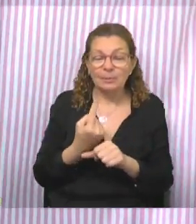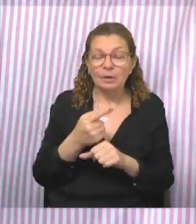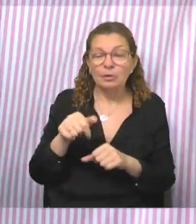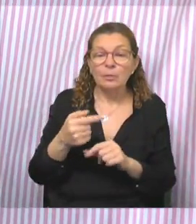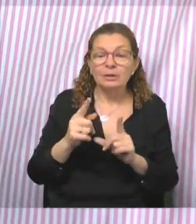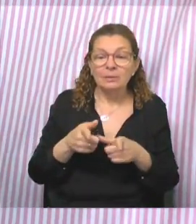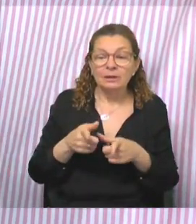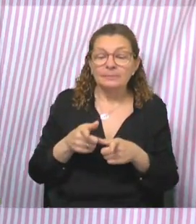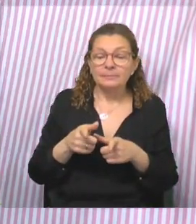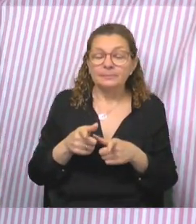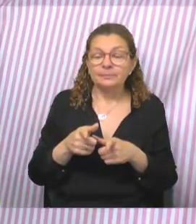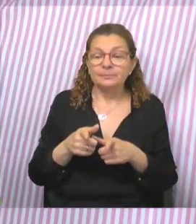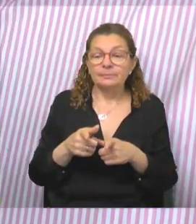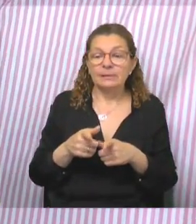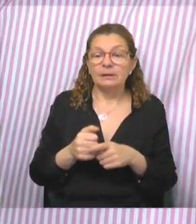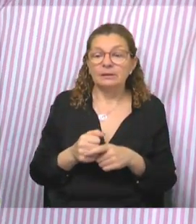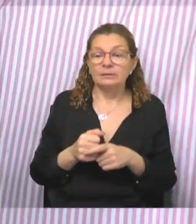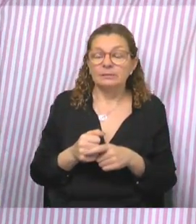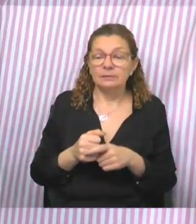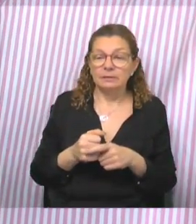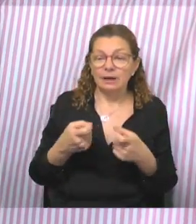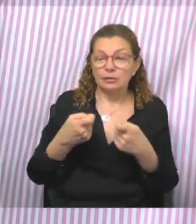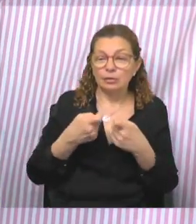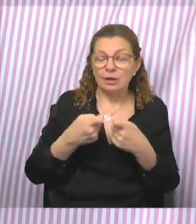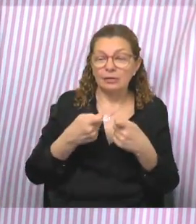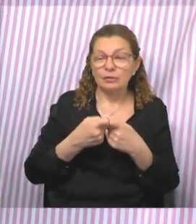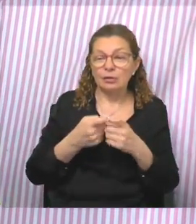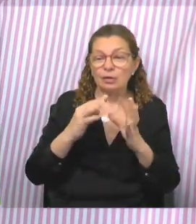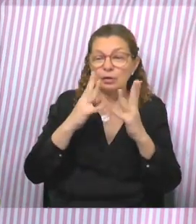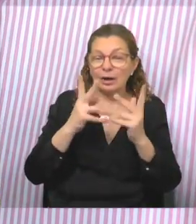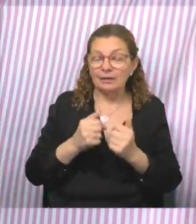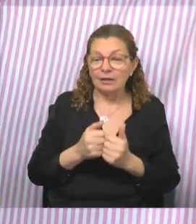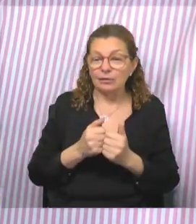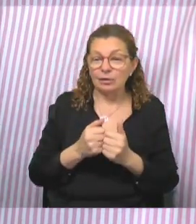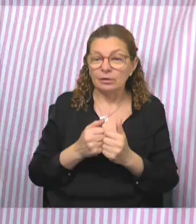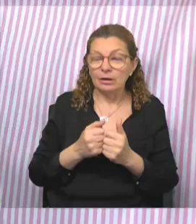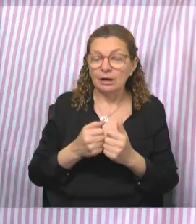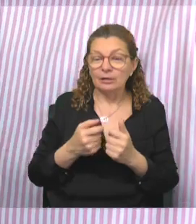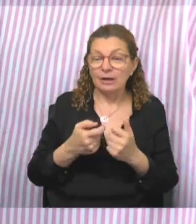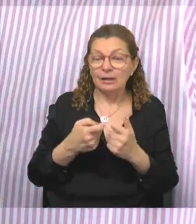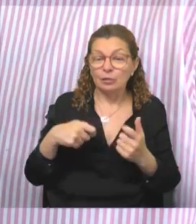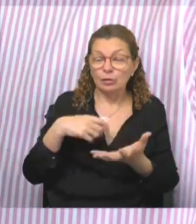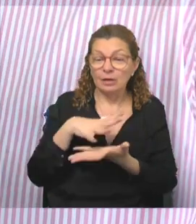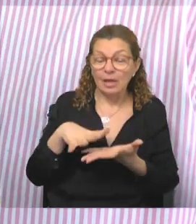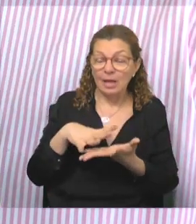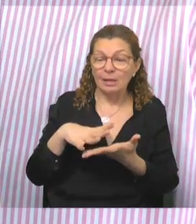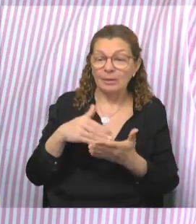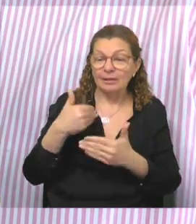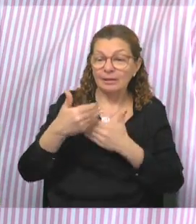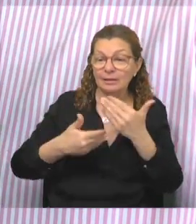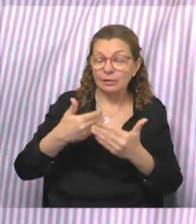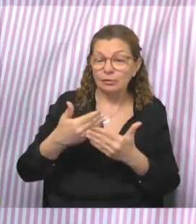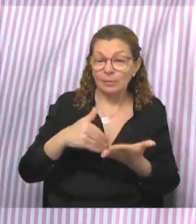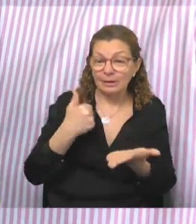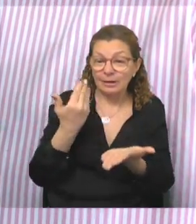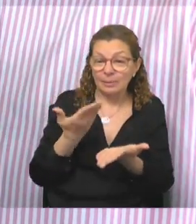también anón la asociación Nacional de organizaciones de la sociedad civil para el desaroyo van a hac van a hacer la